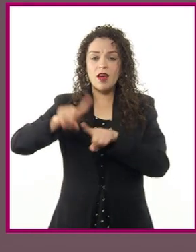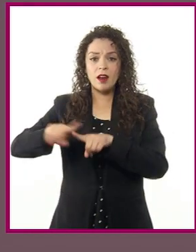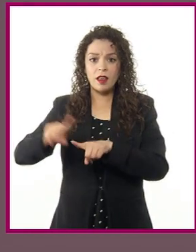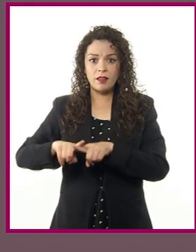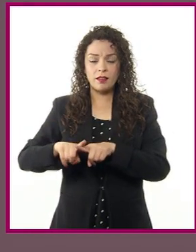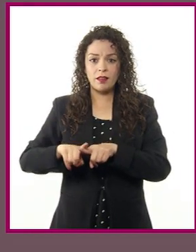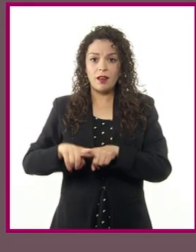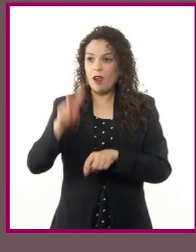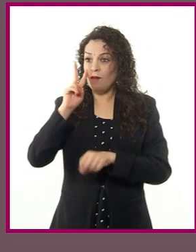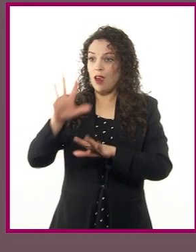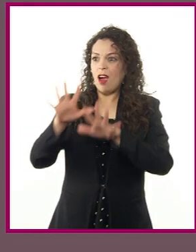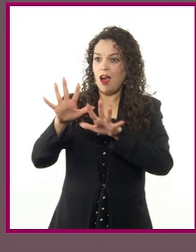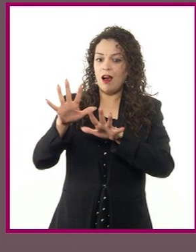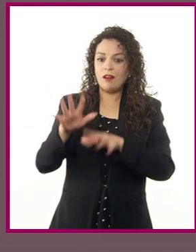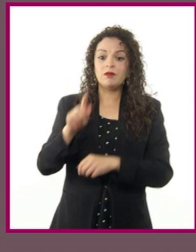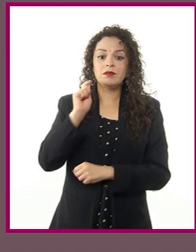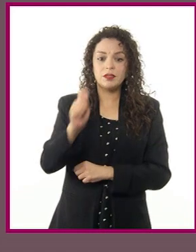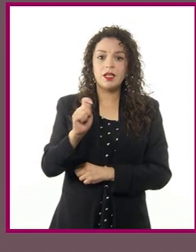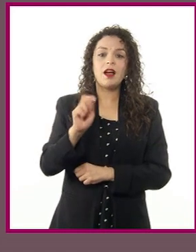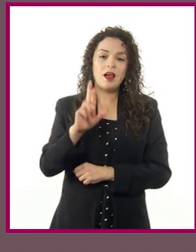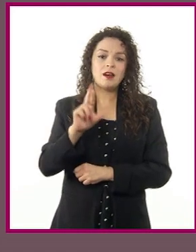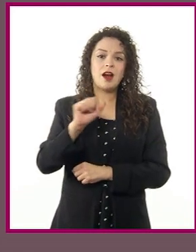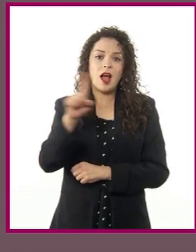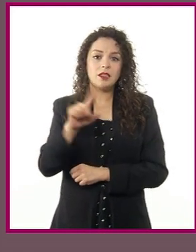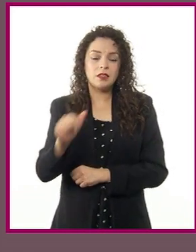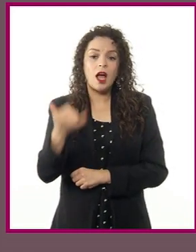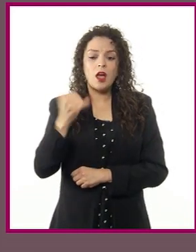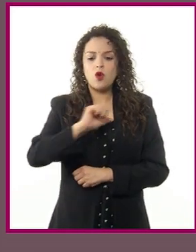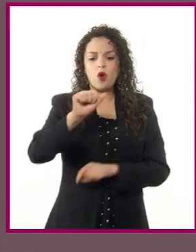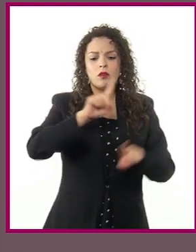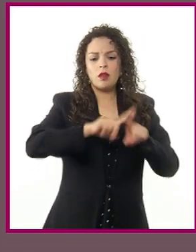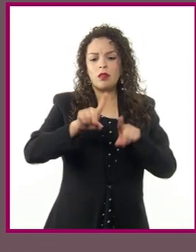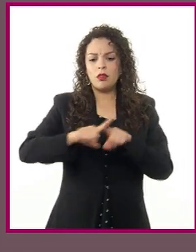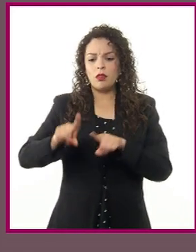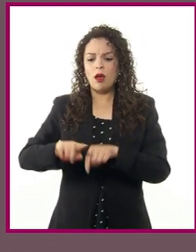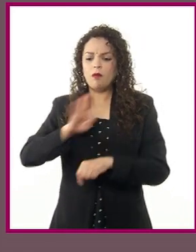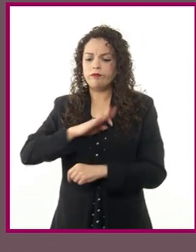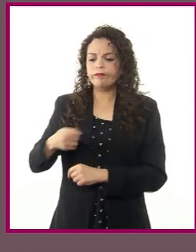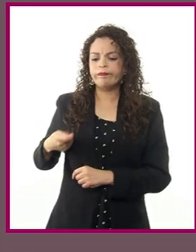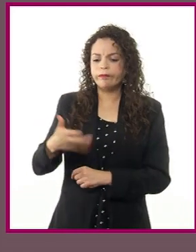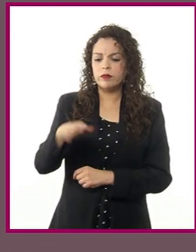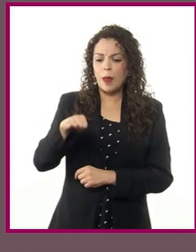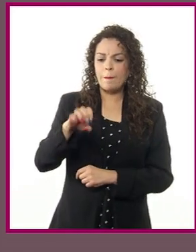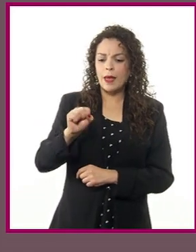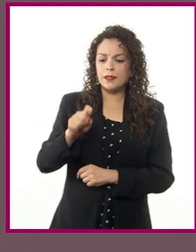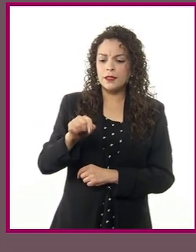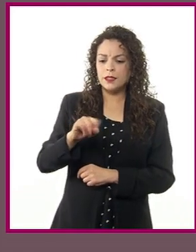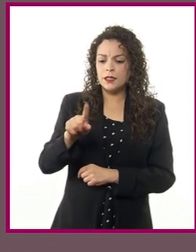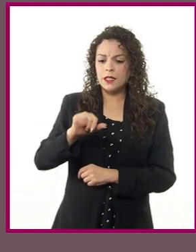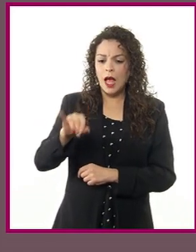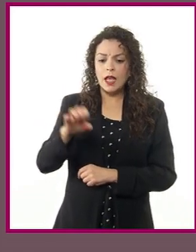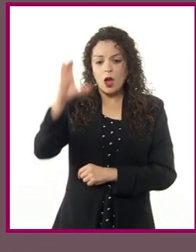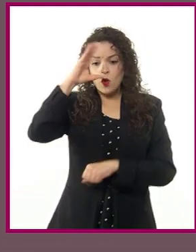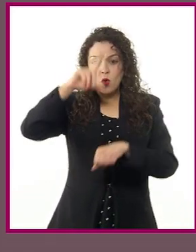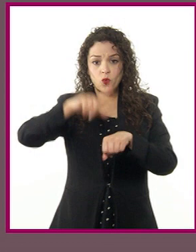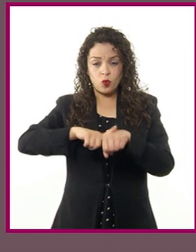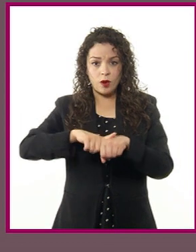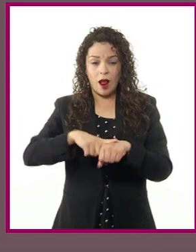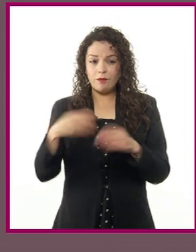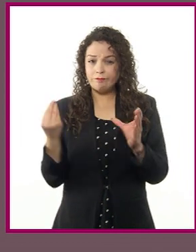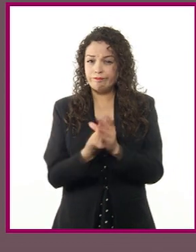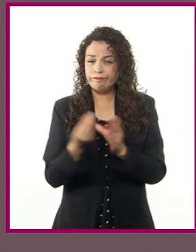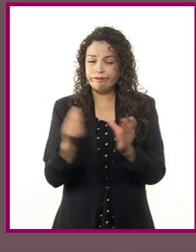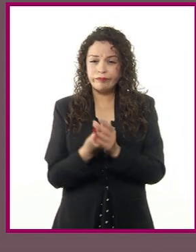el más evidente que fue el mestizaje racial hasta muchas variantes del que podríamos llamar mestizaje cultural. De manera particular, el que